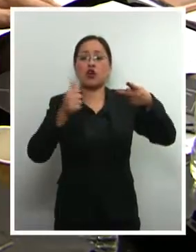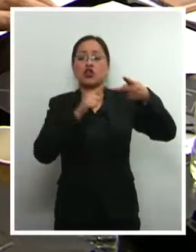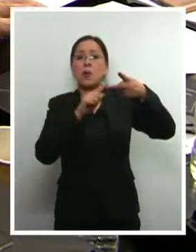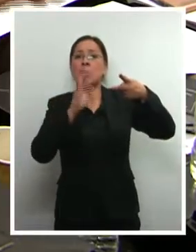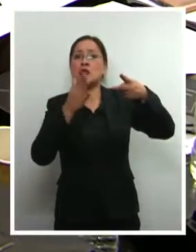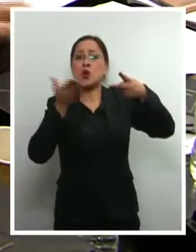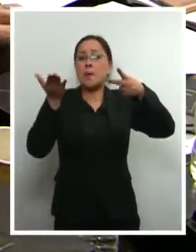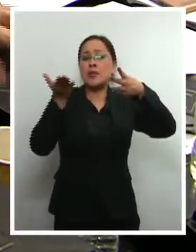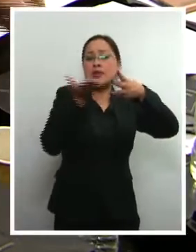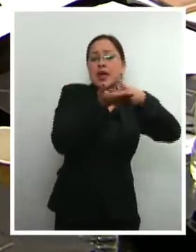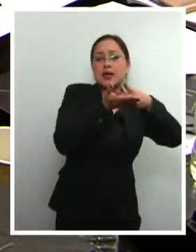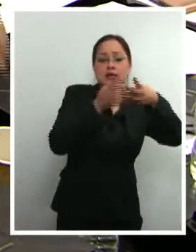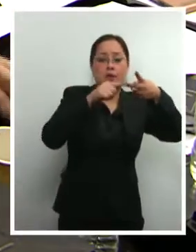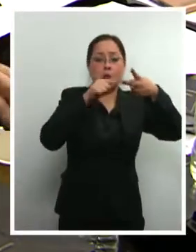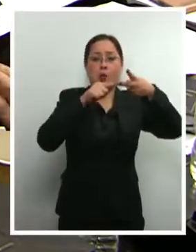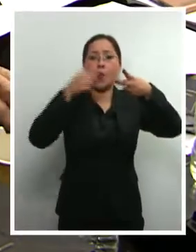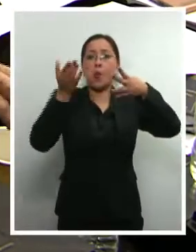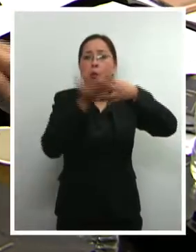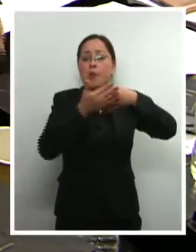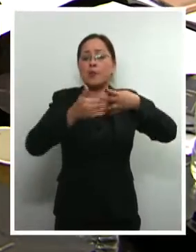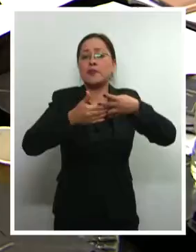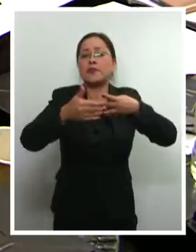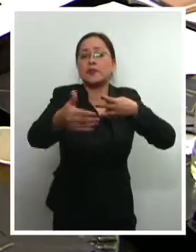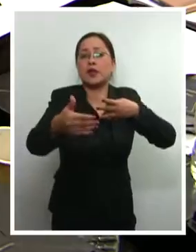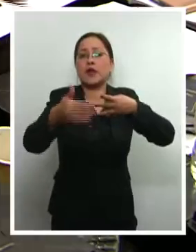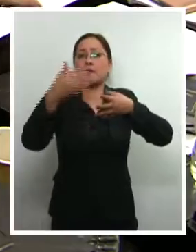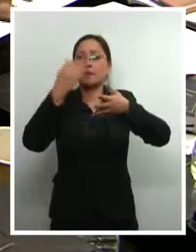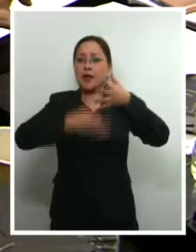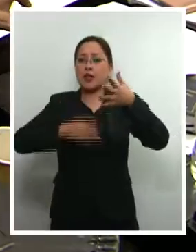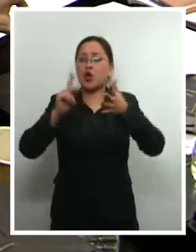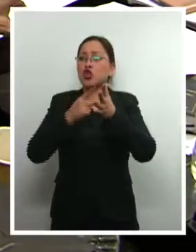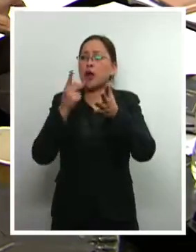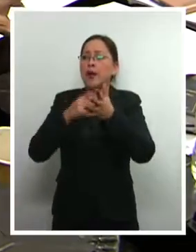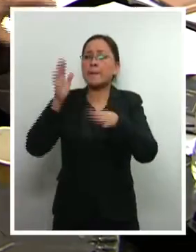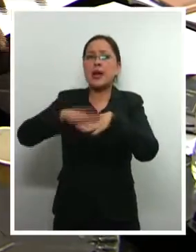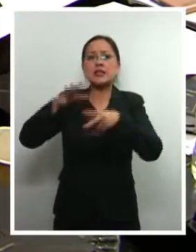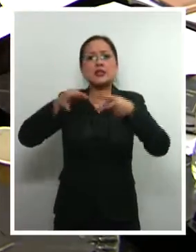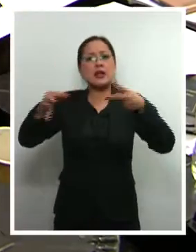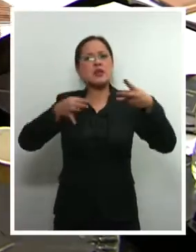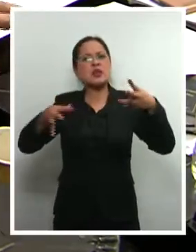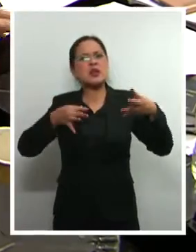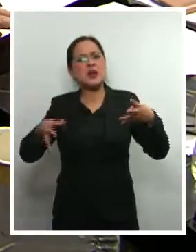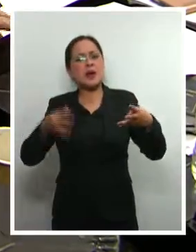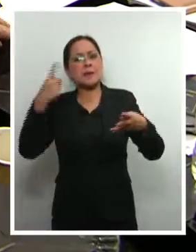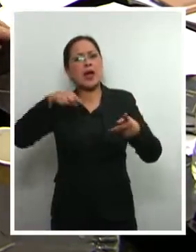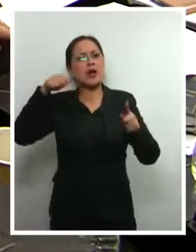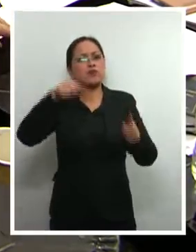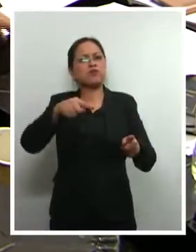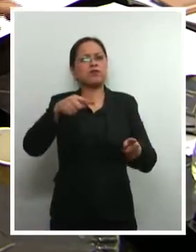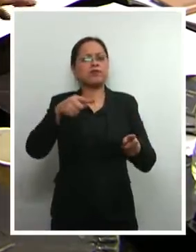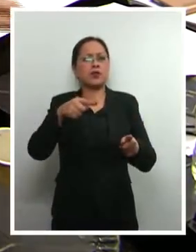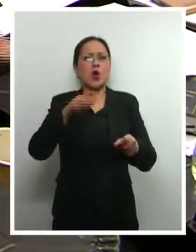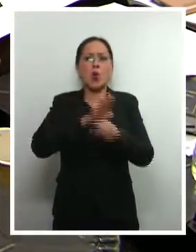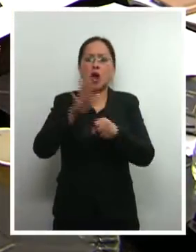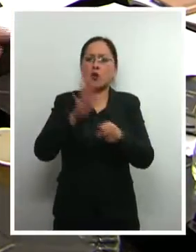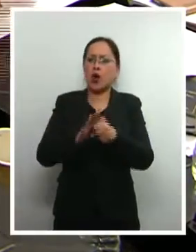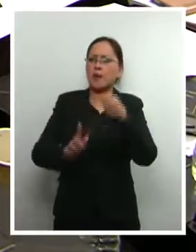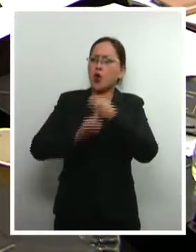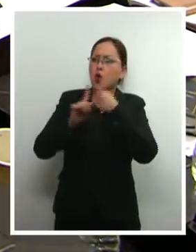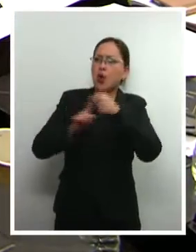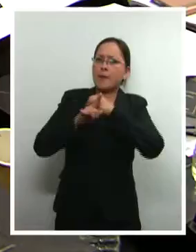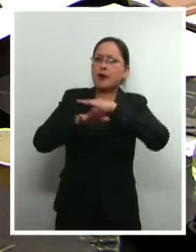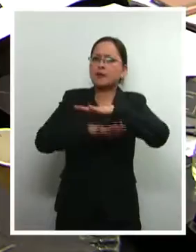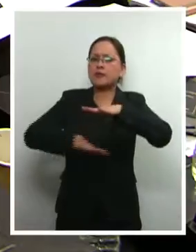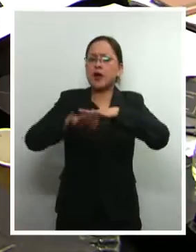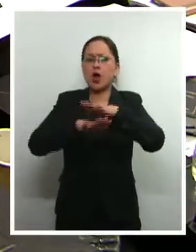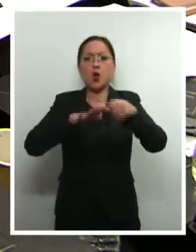mitad. Digo, dentro de pocos días va a haber más cosas reservadas para los subterráneos. Yo no digo qué